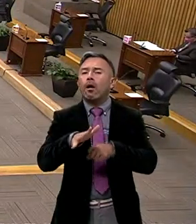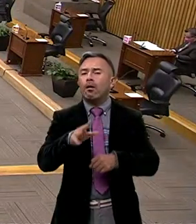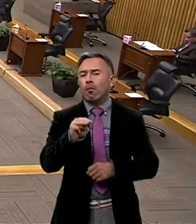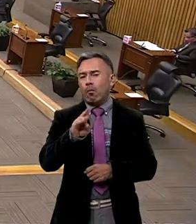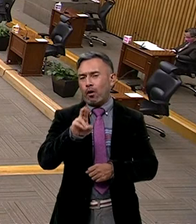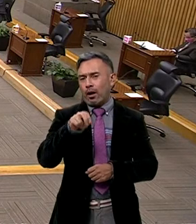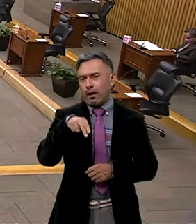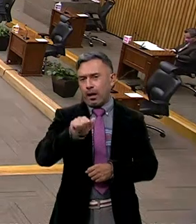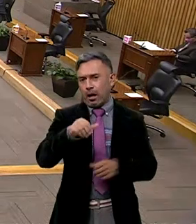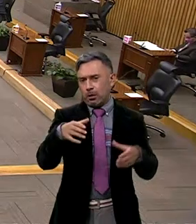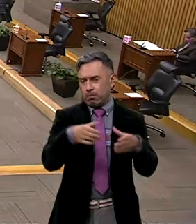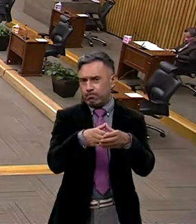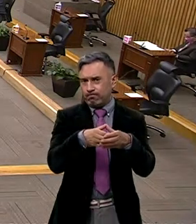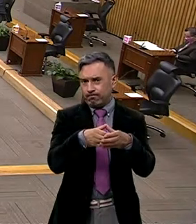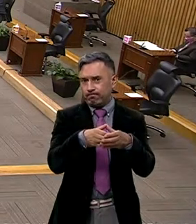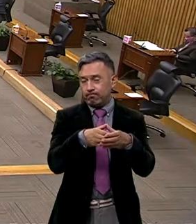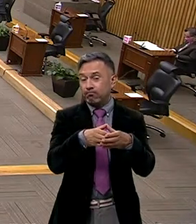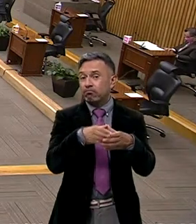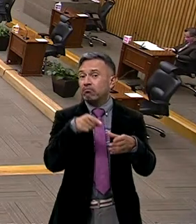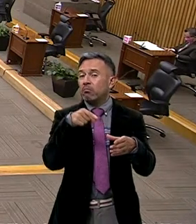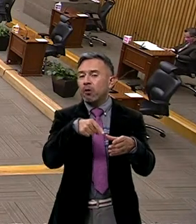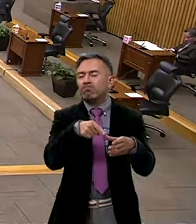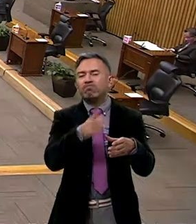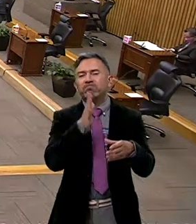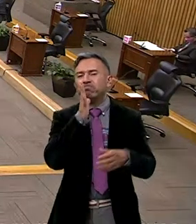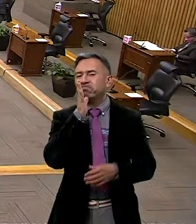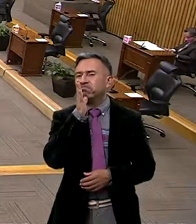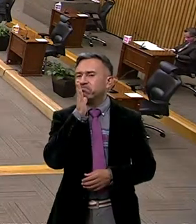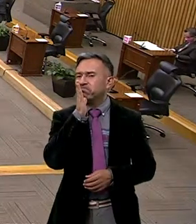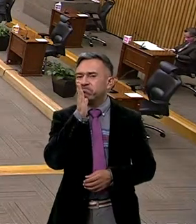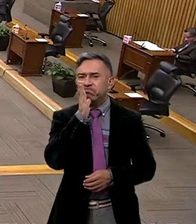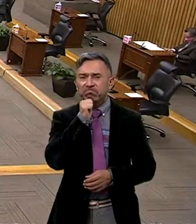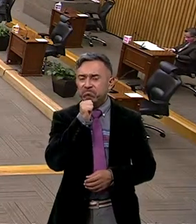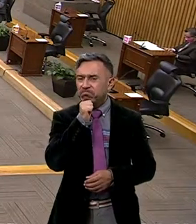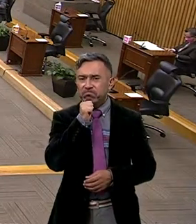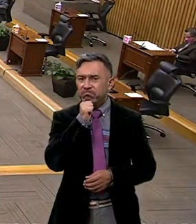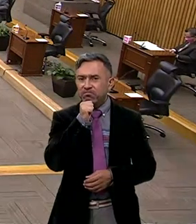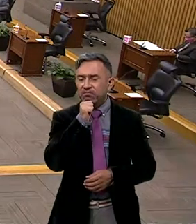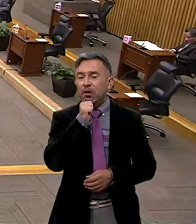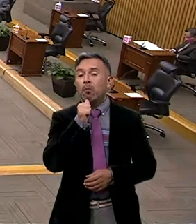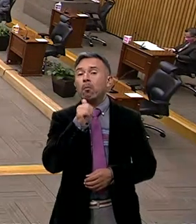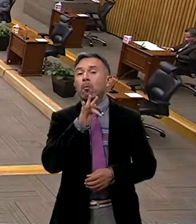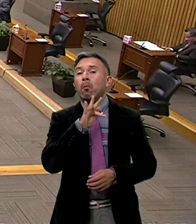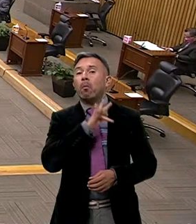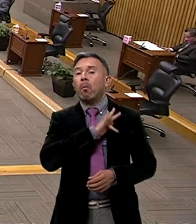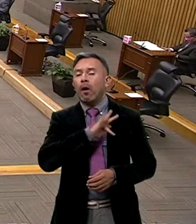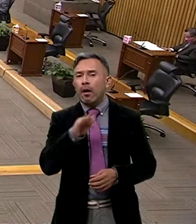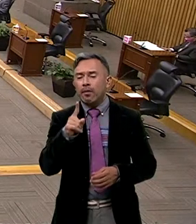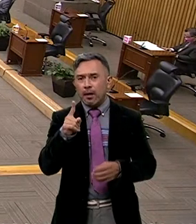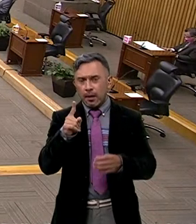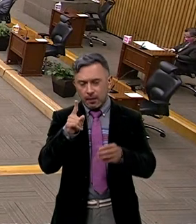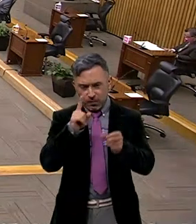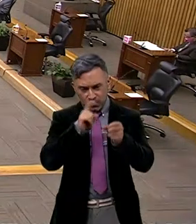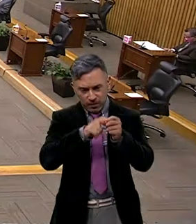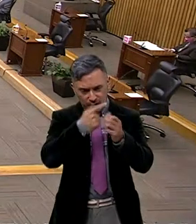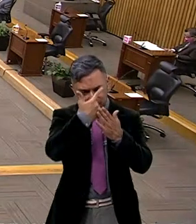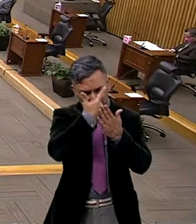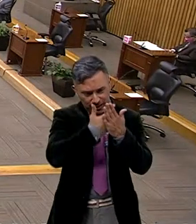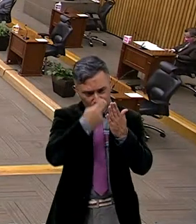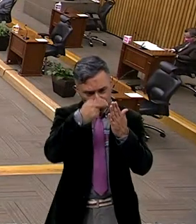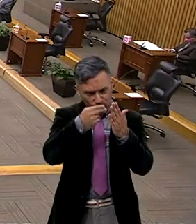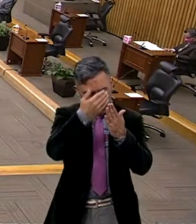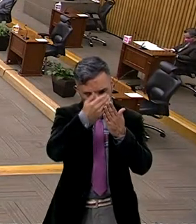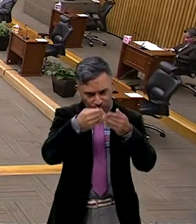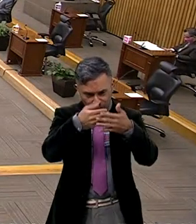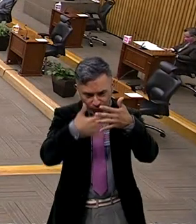que no fue capaz ni siquiera de dar y entregar un padrón electoral porque no lo tenía